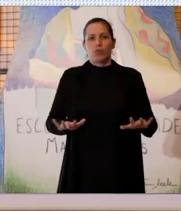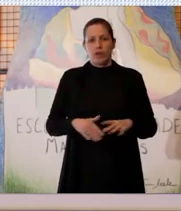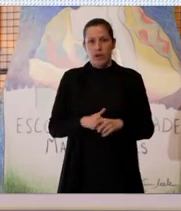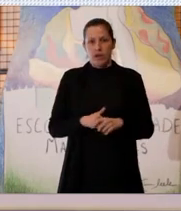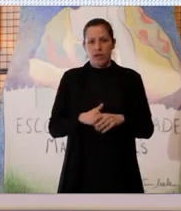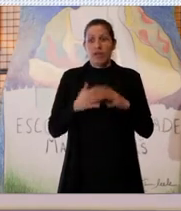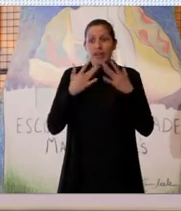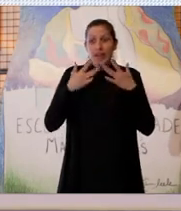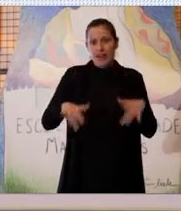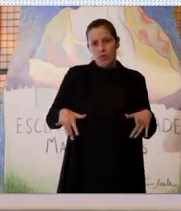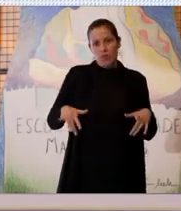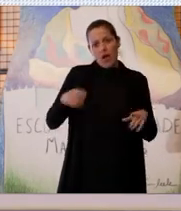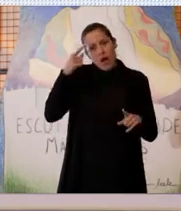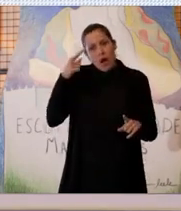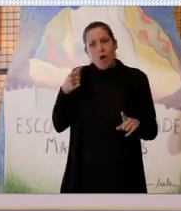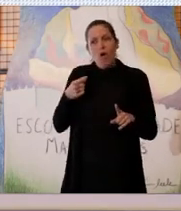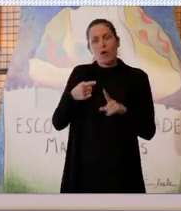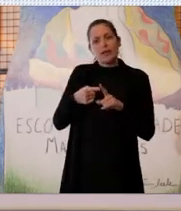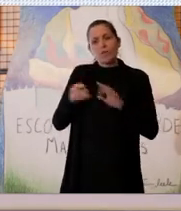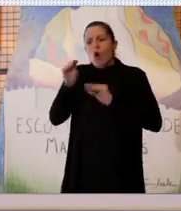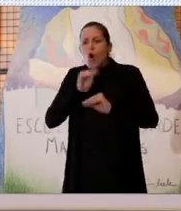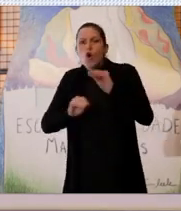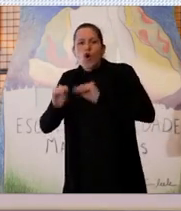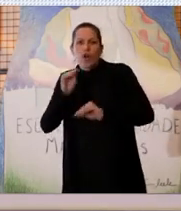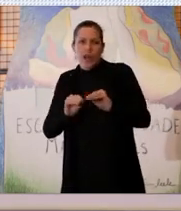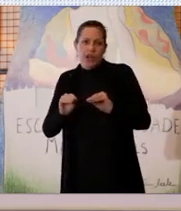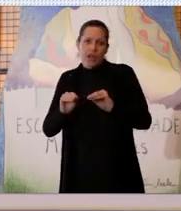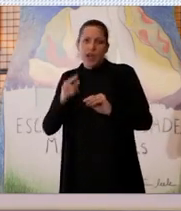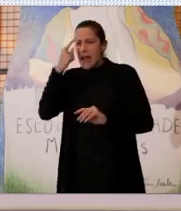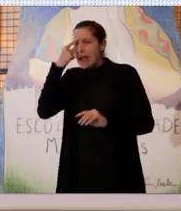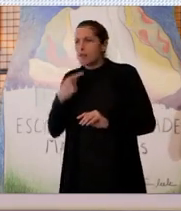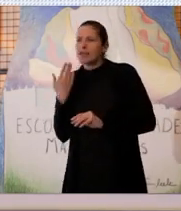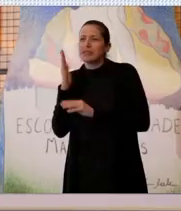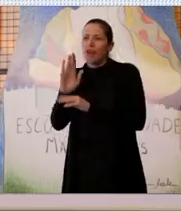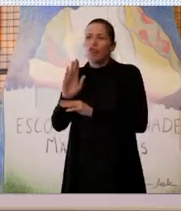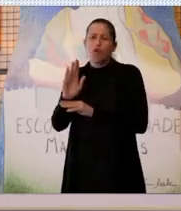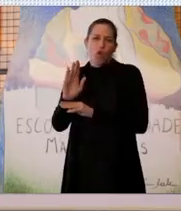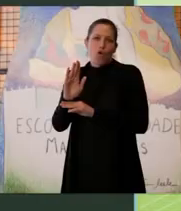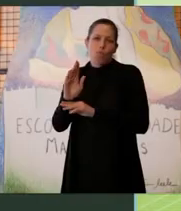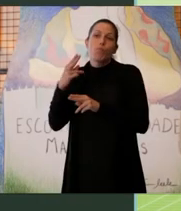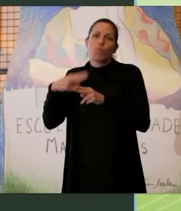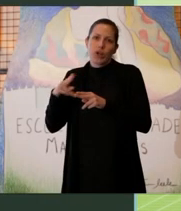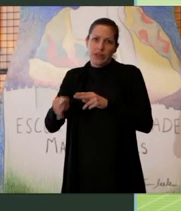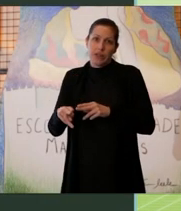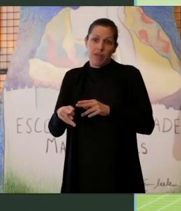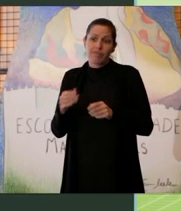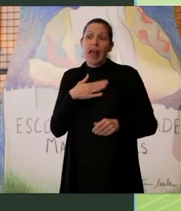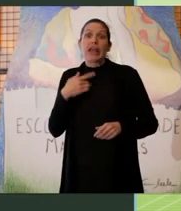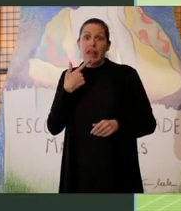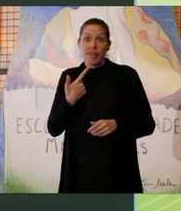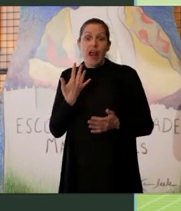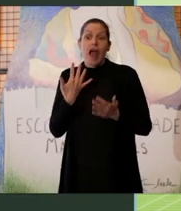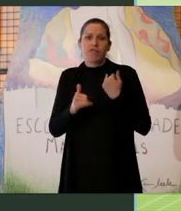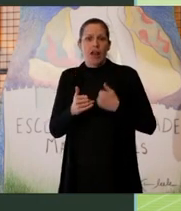orienta a corregir el carácter minoritario de la presencia femenina en el ámbito de la representación política es decir nos da la razón a esa consideración